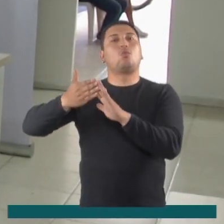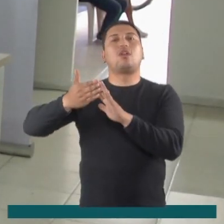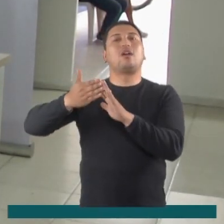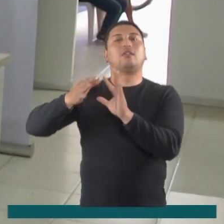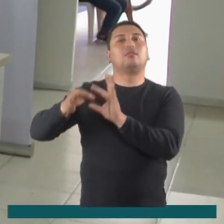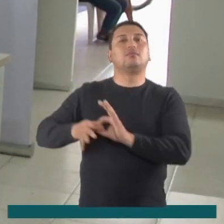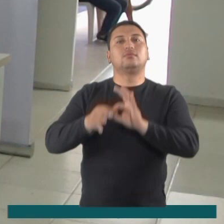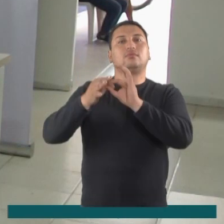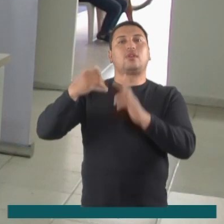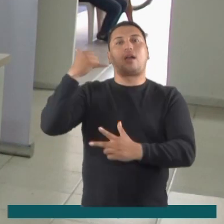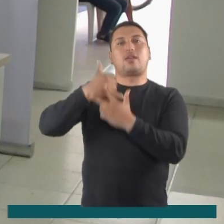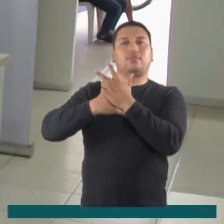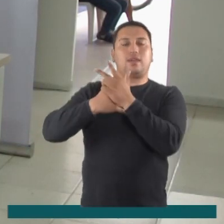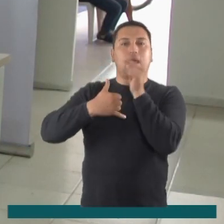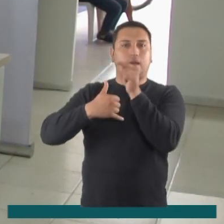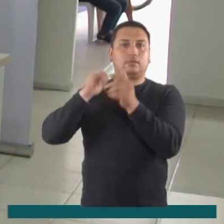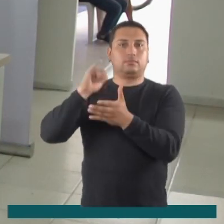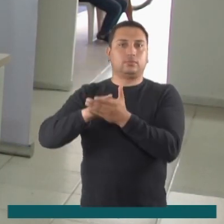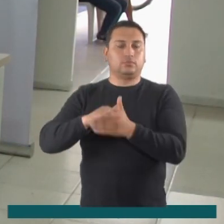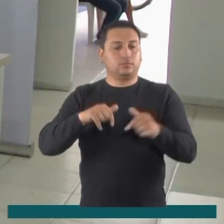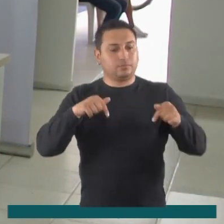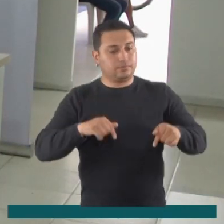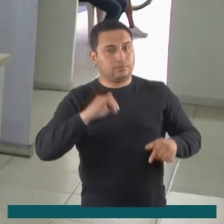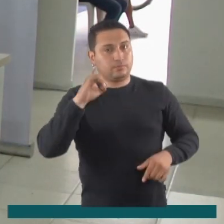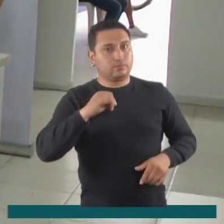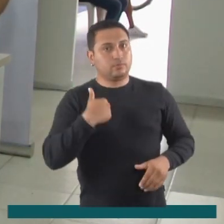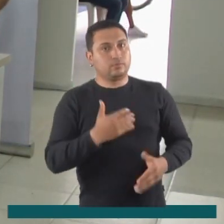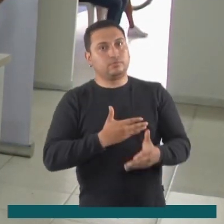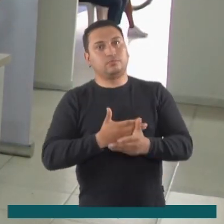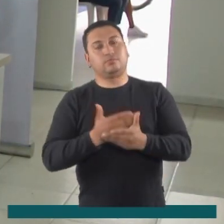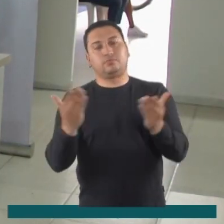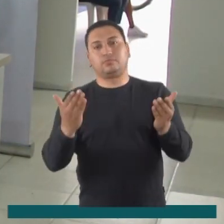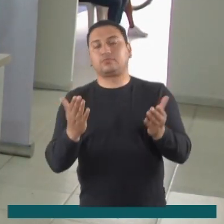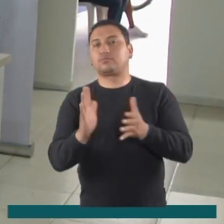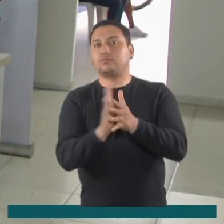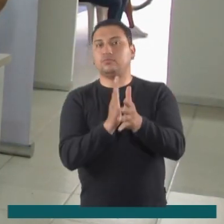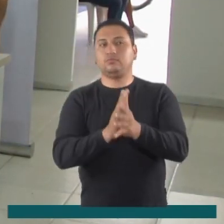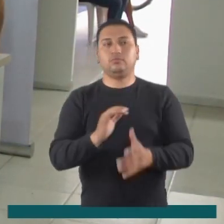comunidad andina. Desde Ibagué informó Juan Manuel Escobar Arias para Enlace 13.